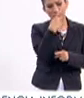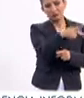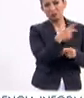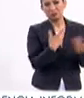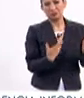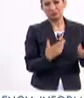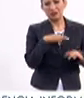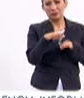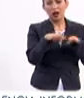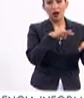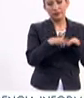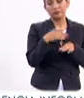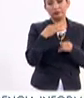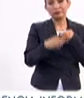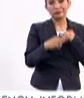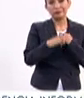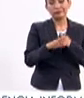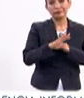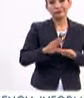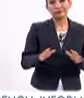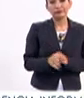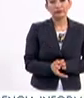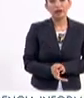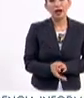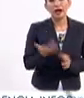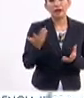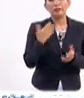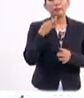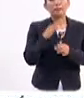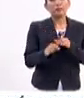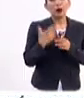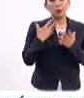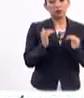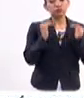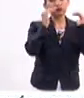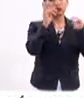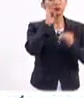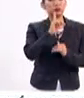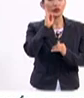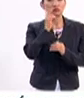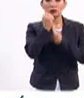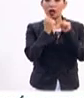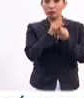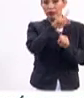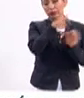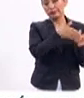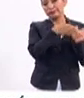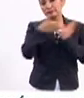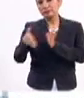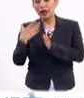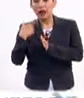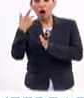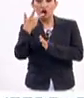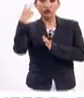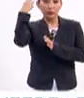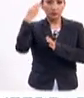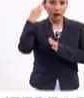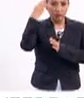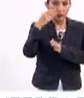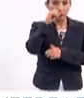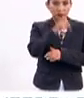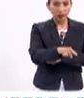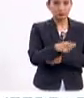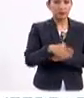que vivía y pues bueno, finalmente pues se hizo una reivindicación muchos años después para conmemorar aquel 8 de marzo que